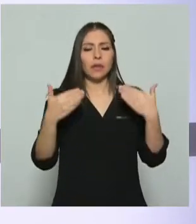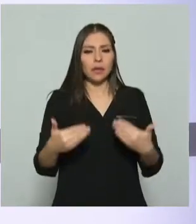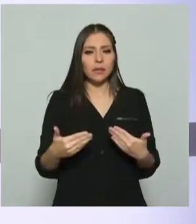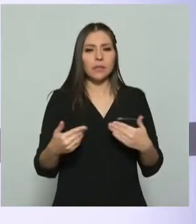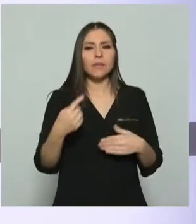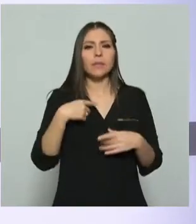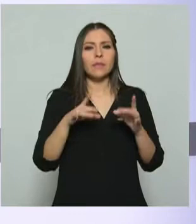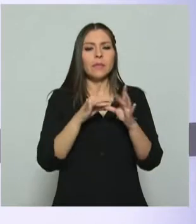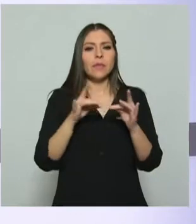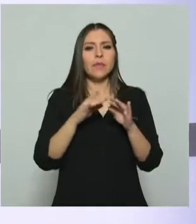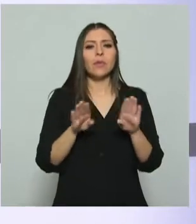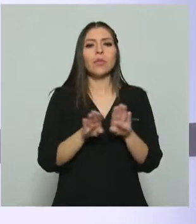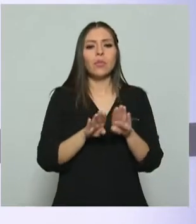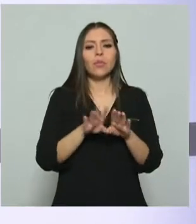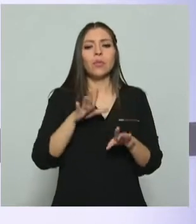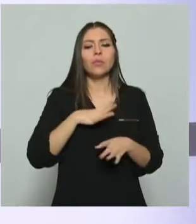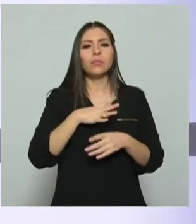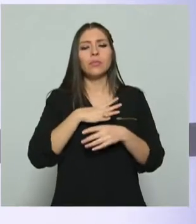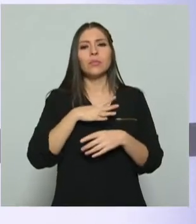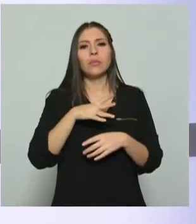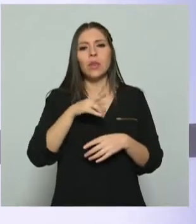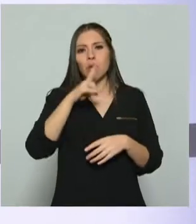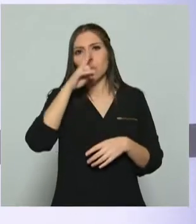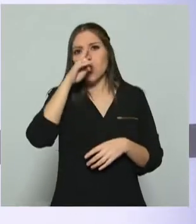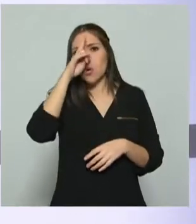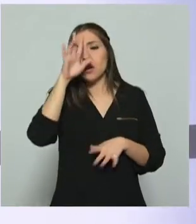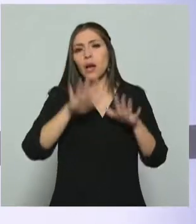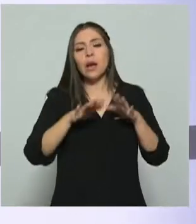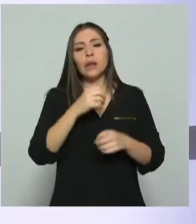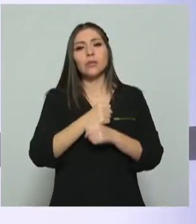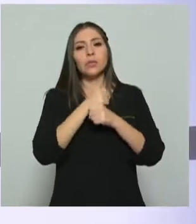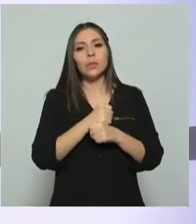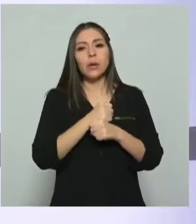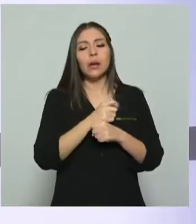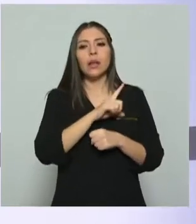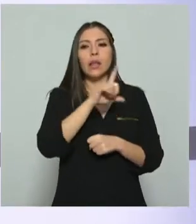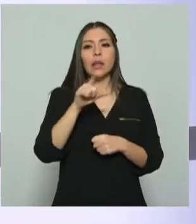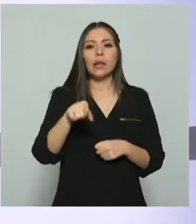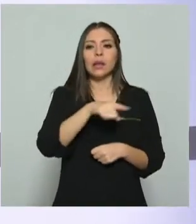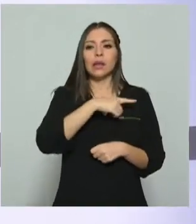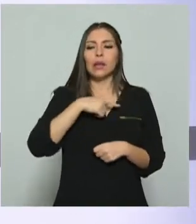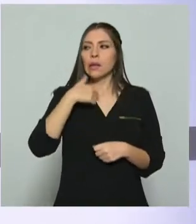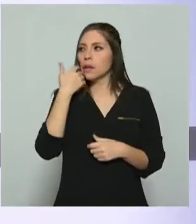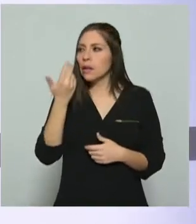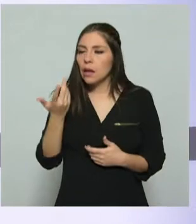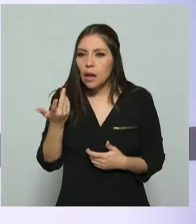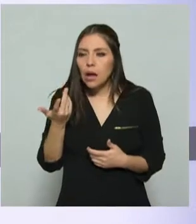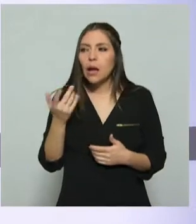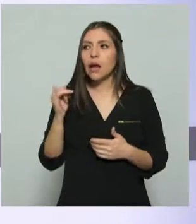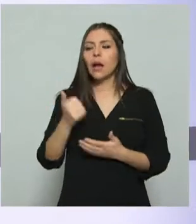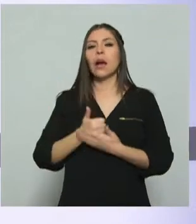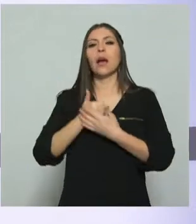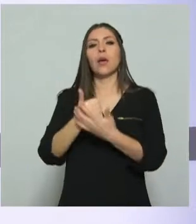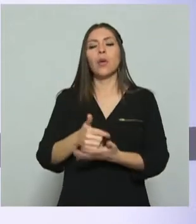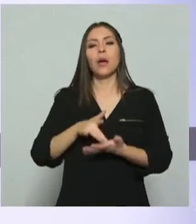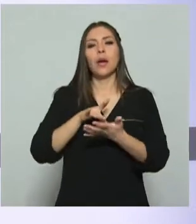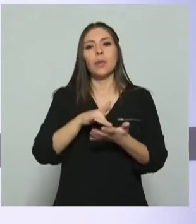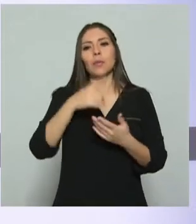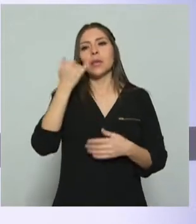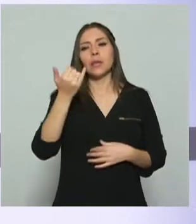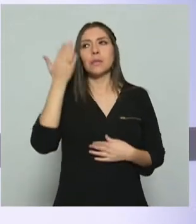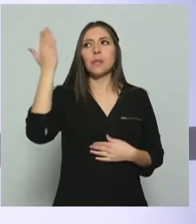están viviendo un proceso de violencia, y es donde nosotras podemos entrar a dar un proceso de contención y además de todo exigir a las autoridades condiciones para